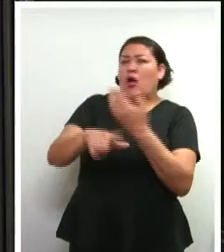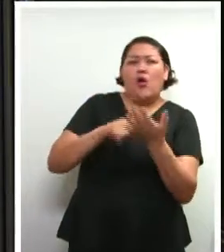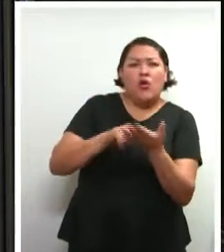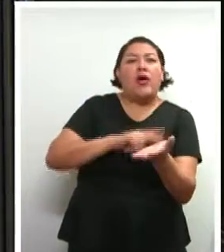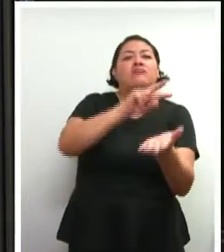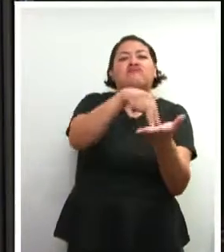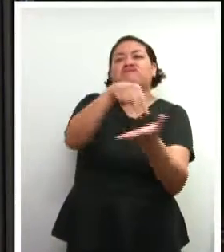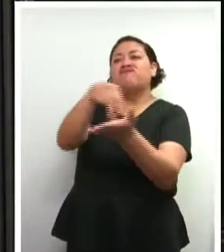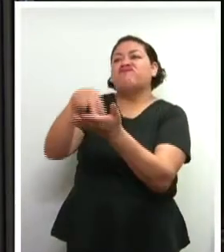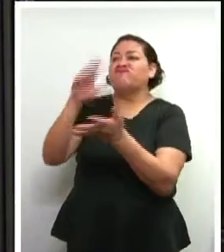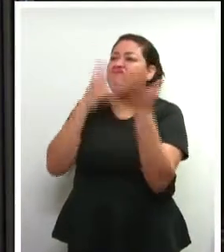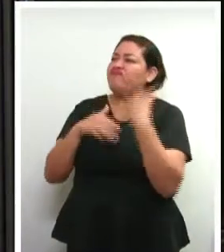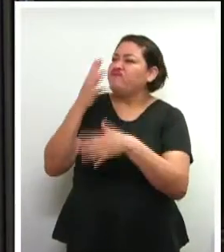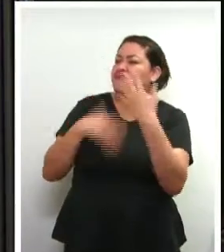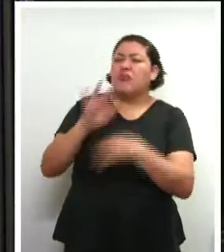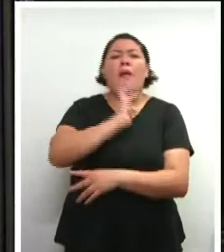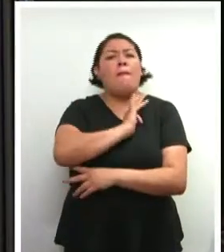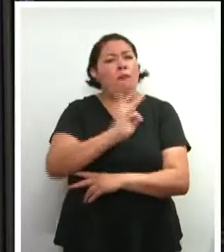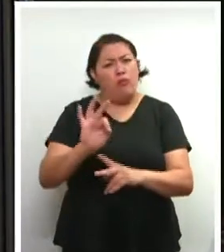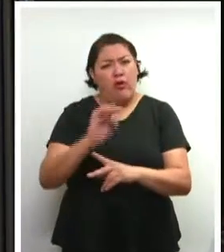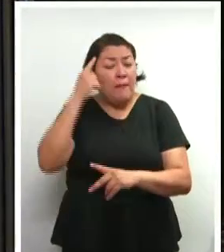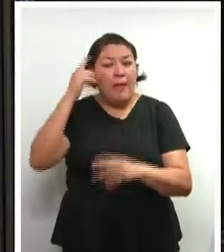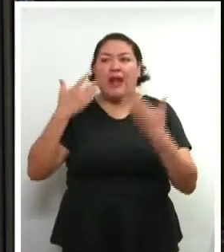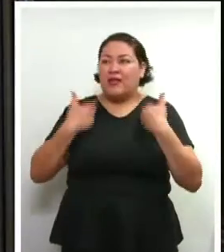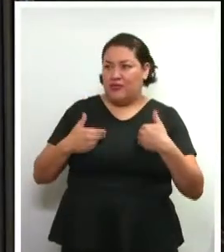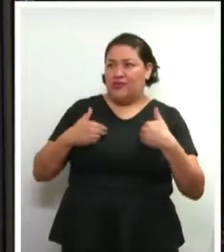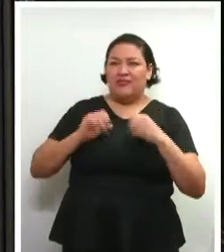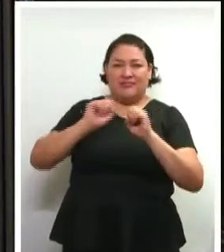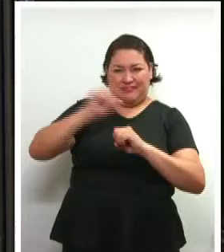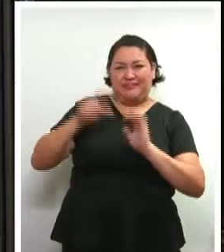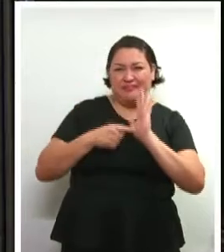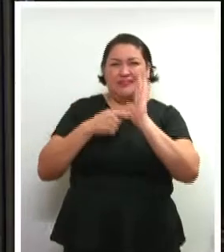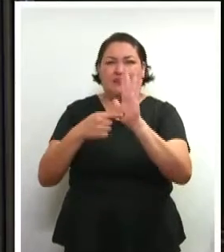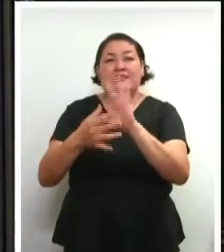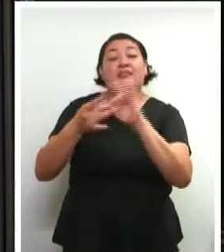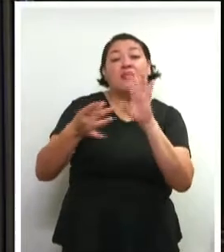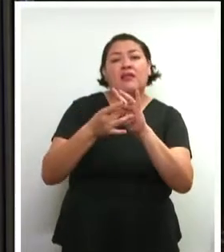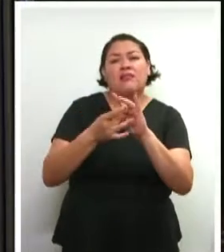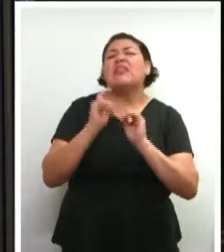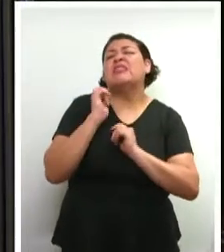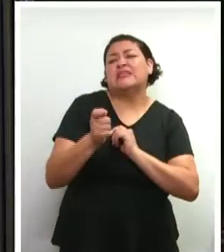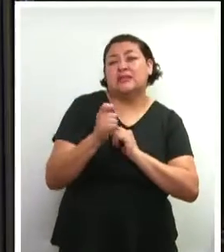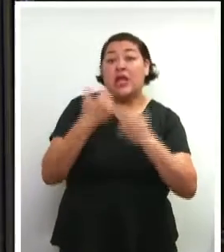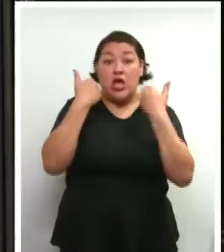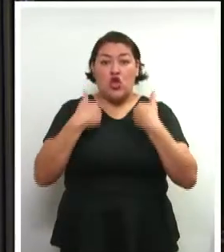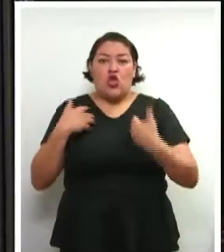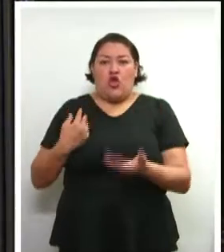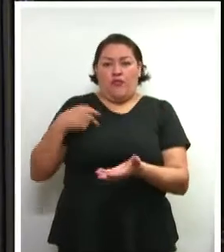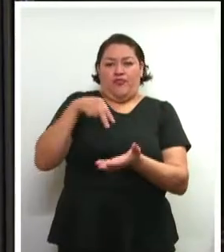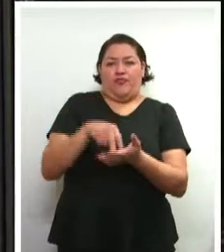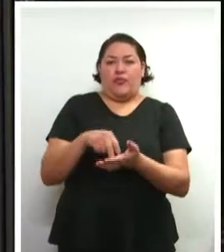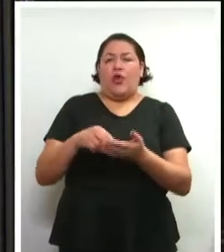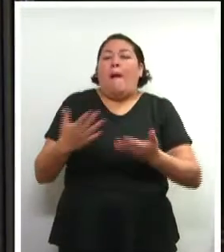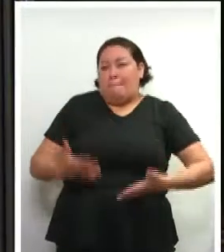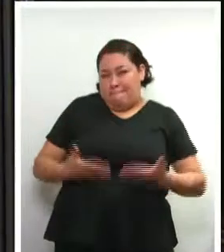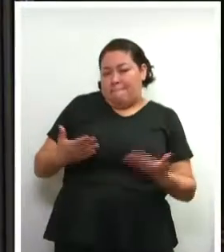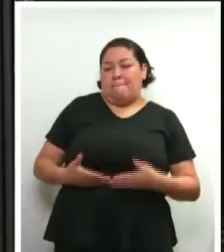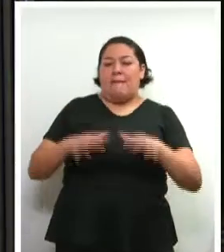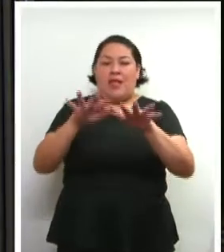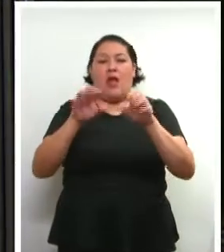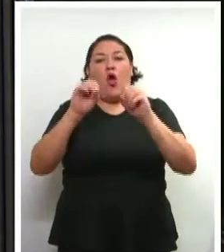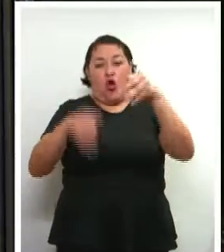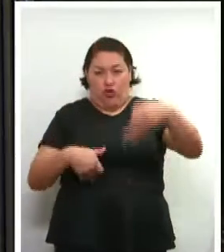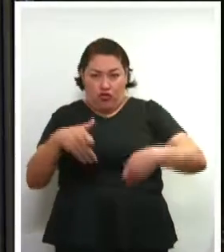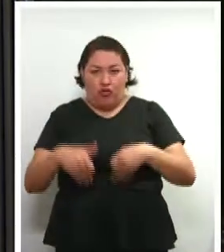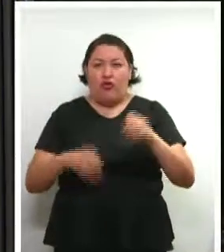para ello a fin de realizar adecuada y eficientemente nuestro trabajo. Quiero decir con esto que el que me presente yo a un grupo de danza o una obra de teatro